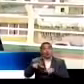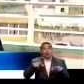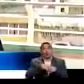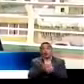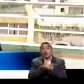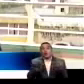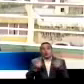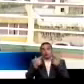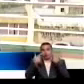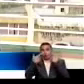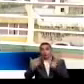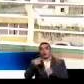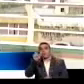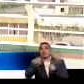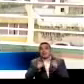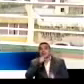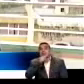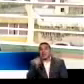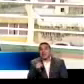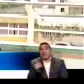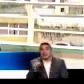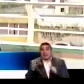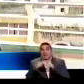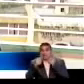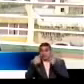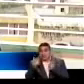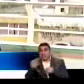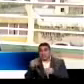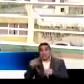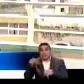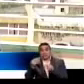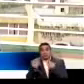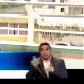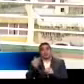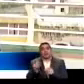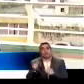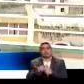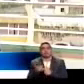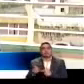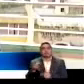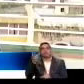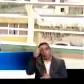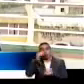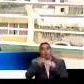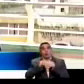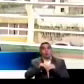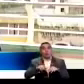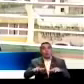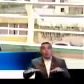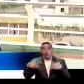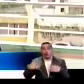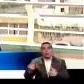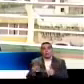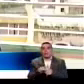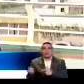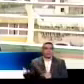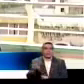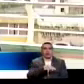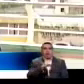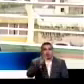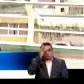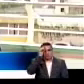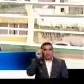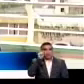en el cantón Alausí, provincia de Chimborazo. Hasta el momento, 11 personas se encuentran todavía asiladas en el hospital básico de